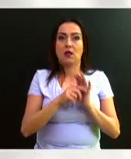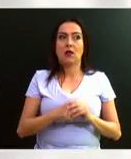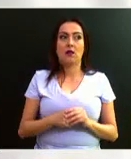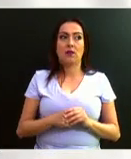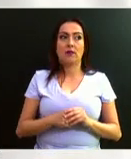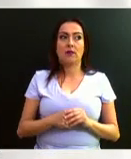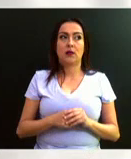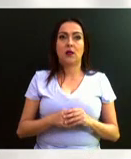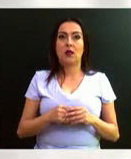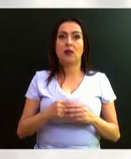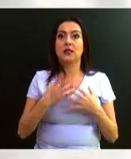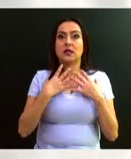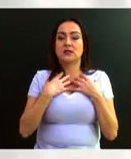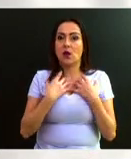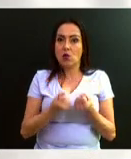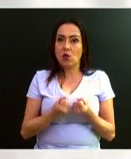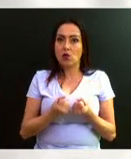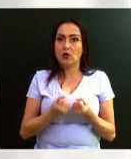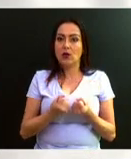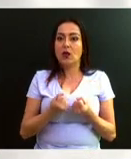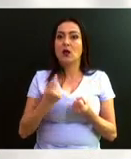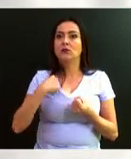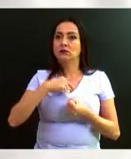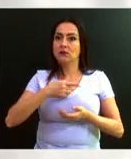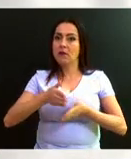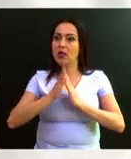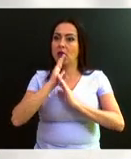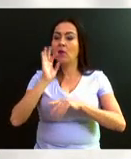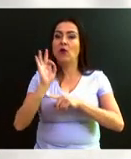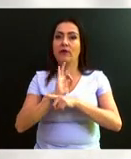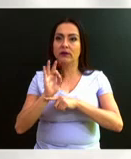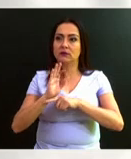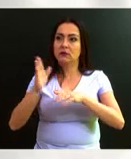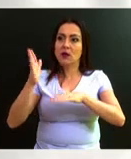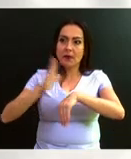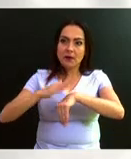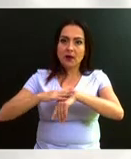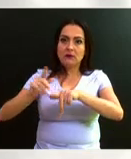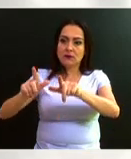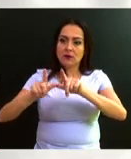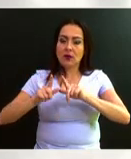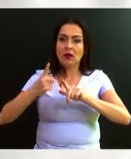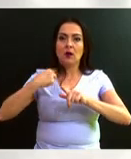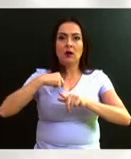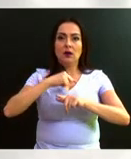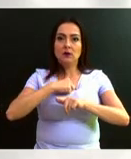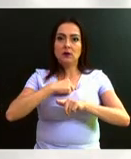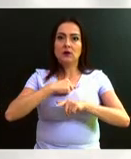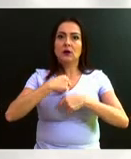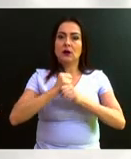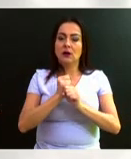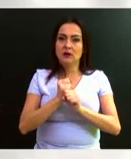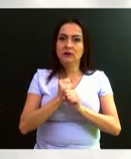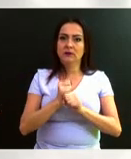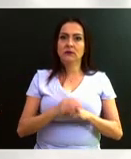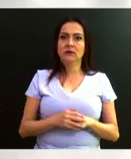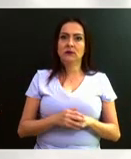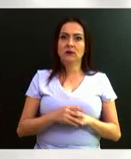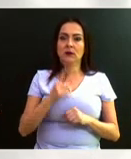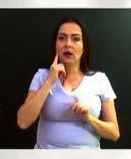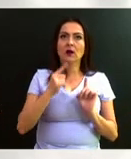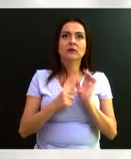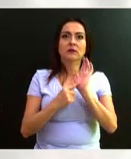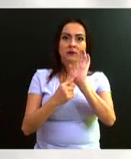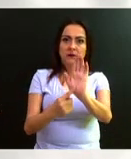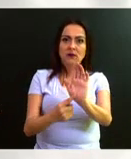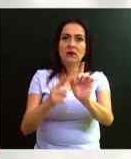que es salubridad. Ellos les pedimos el permiso de funcionamiento. Nosotros les hacemos la presentación